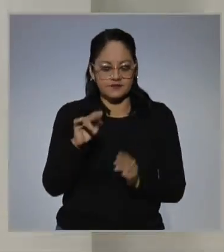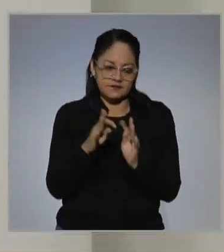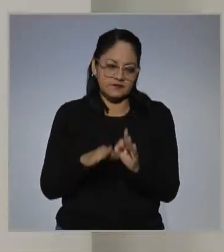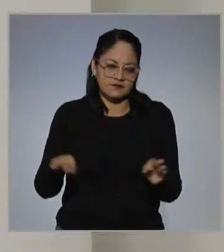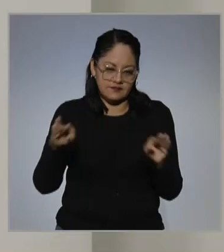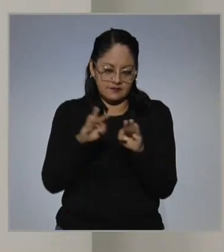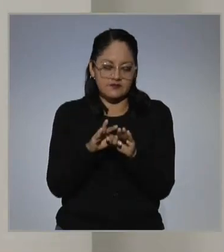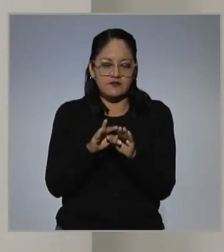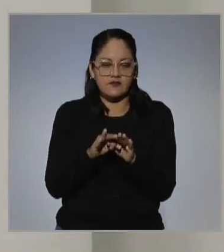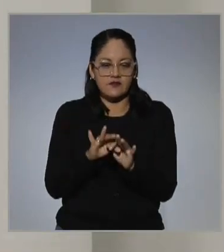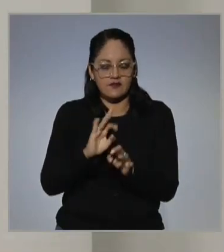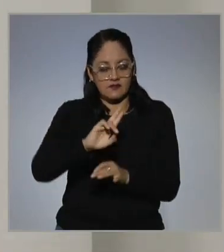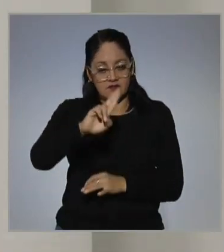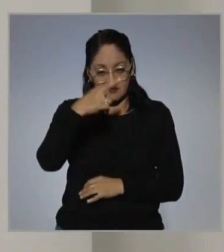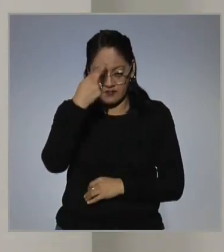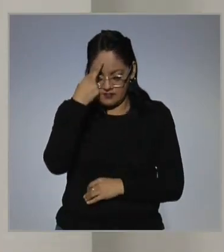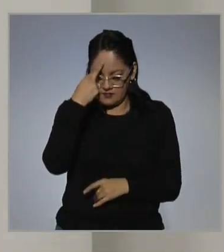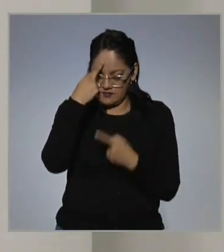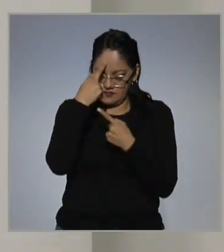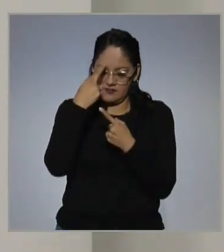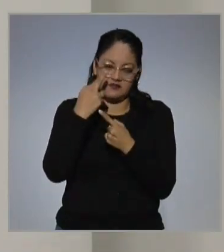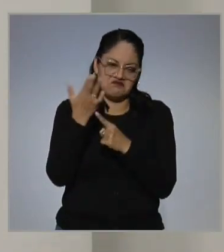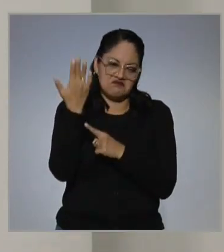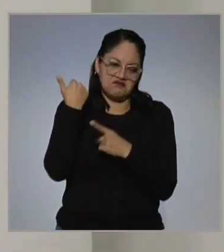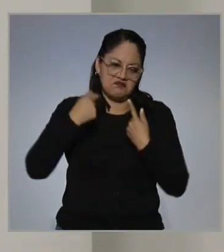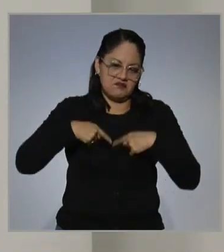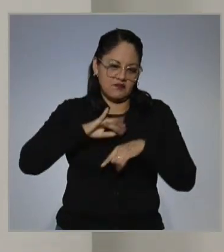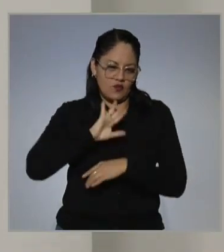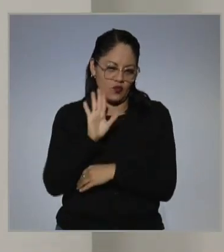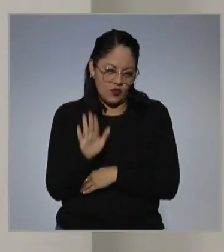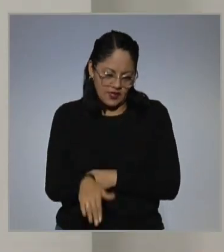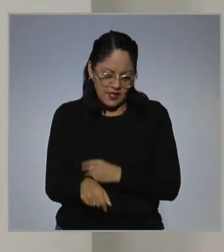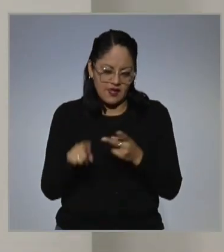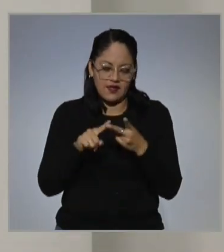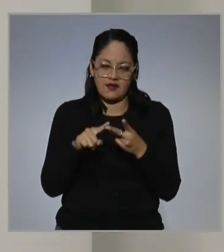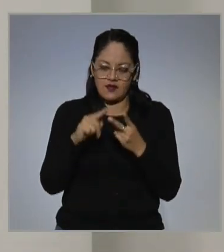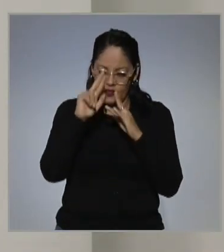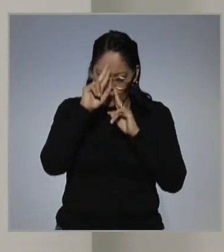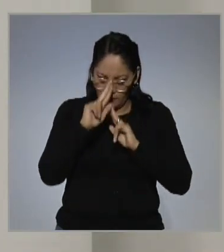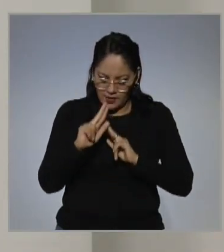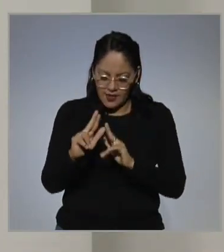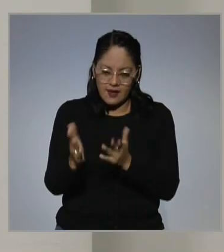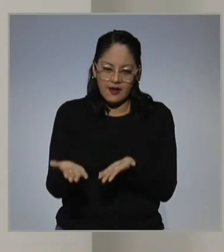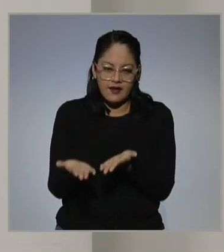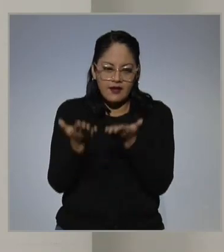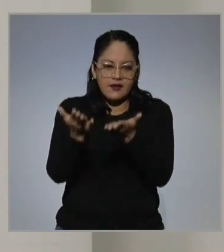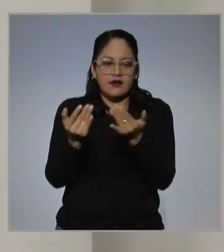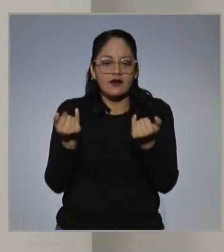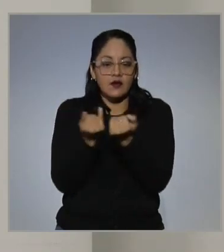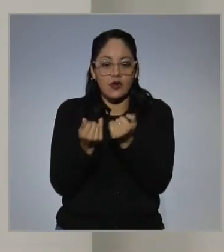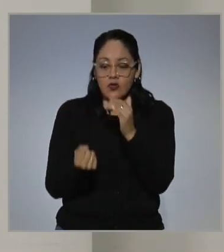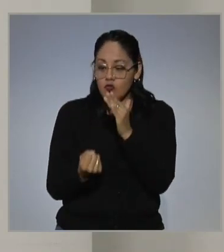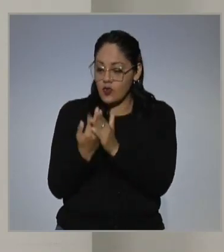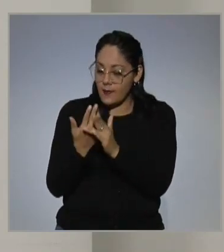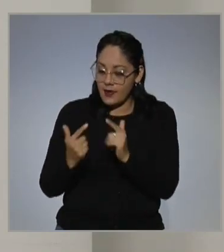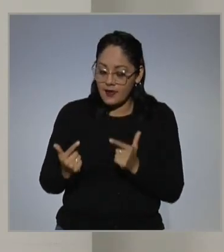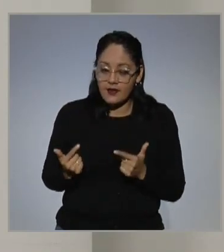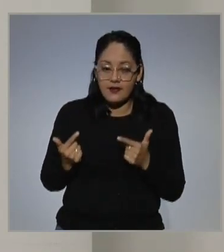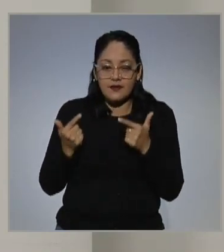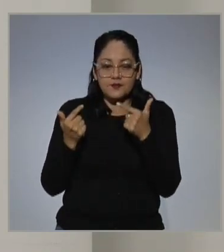importancia de recordar a nuestros difuntos, de hacerles un homenaje, de poder transmitir a las nuevas